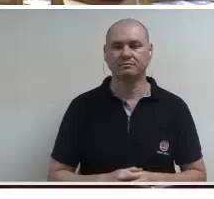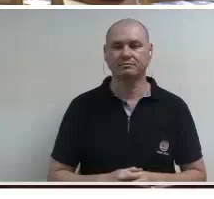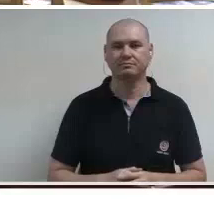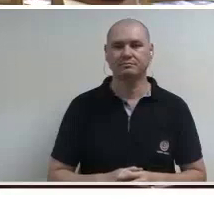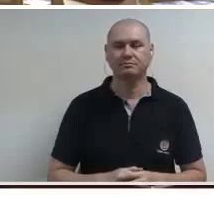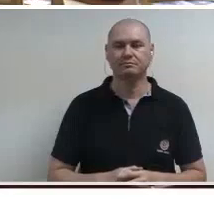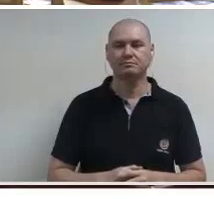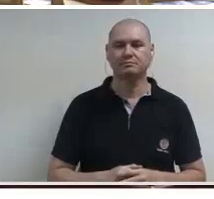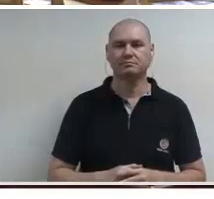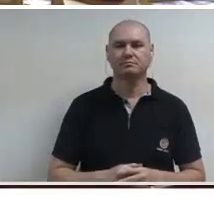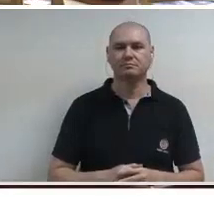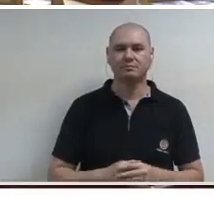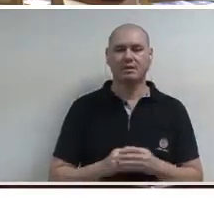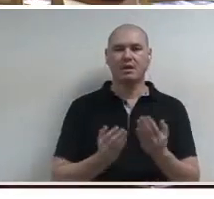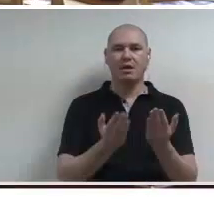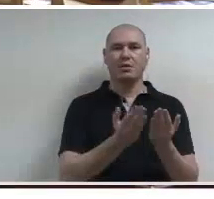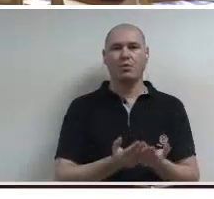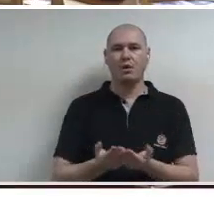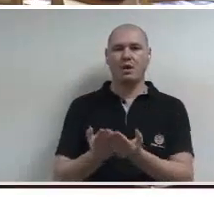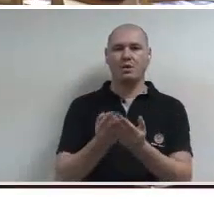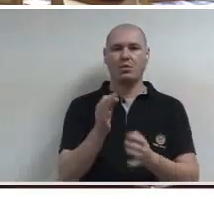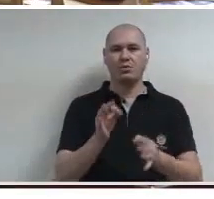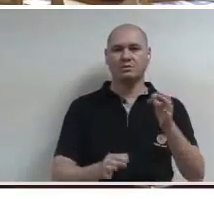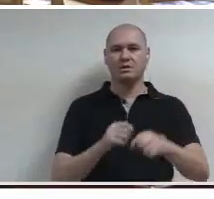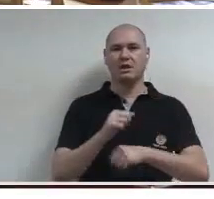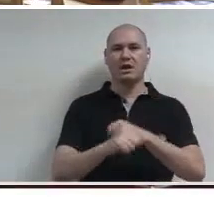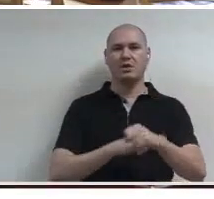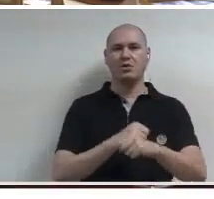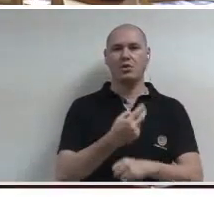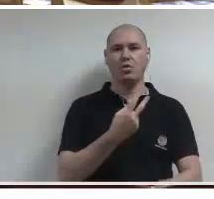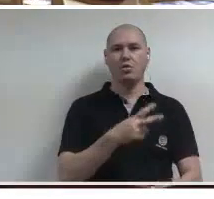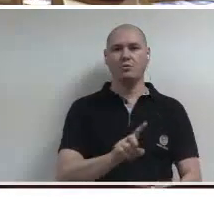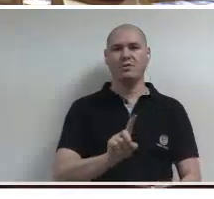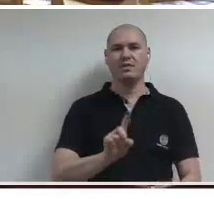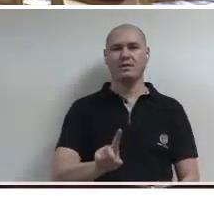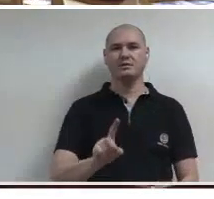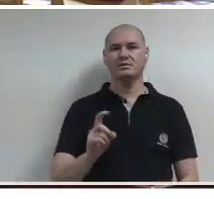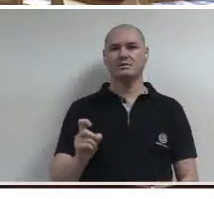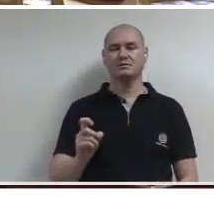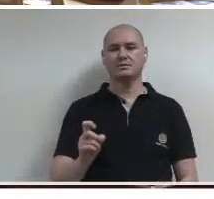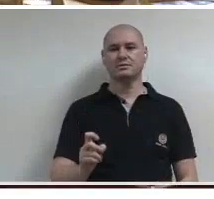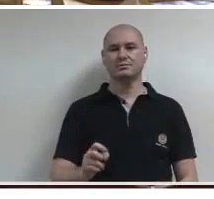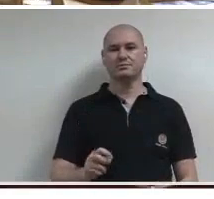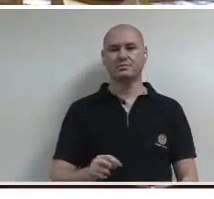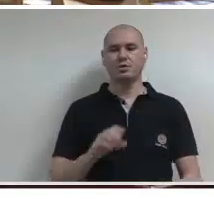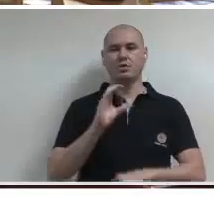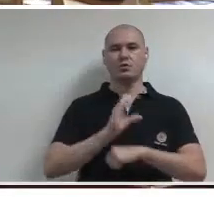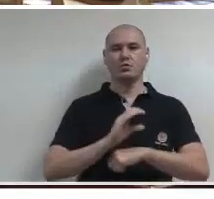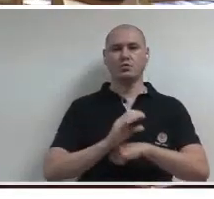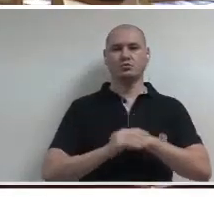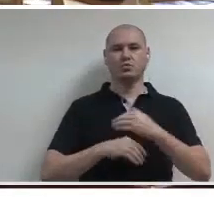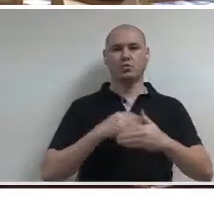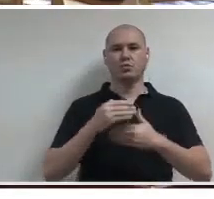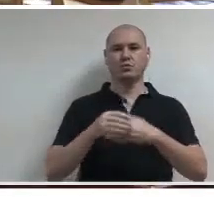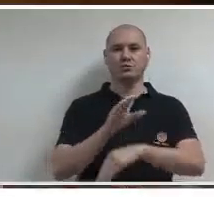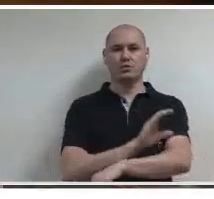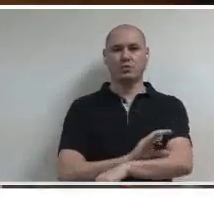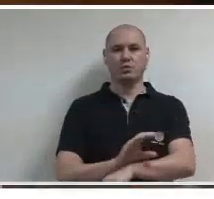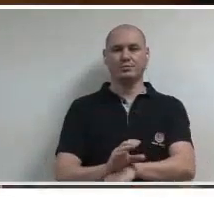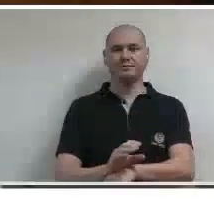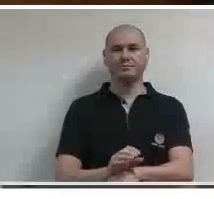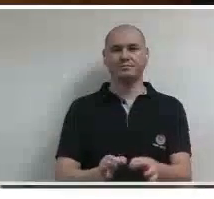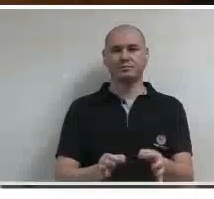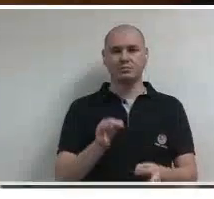pública, 2005, Uninorte, egresada de Escuela Judicial, 2017, Vive, curso, formación continua,